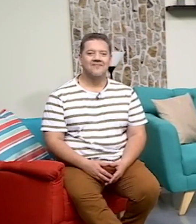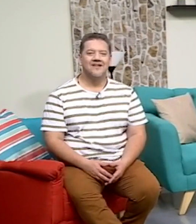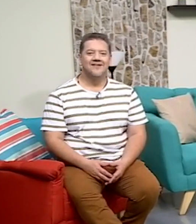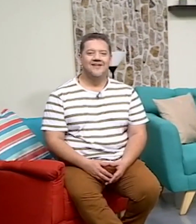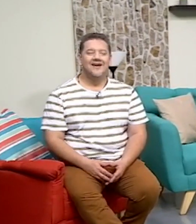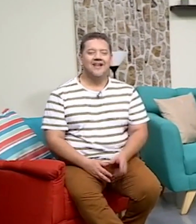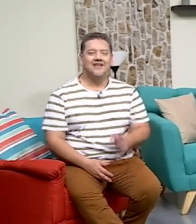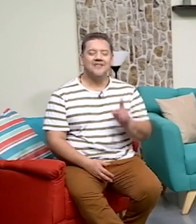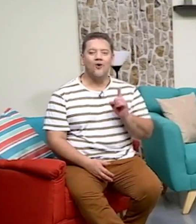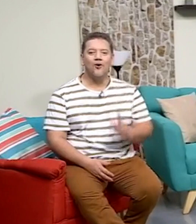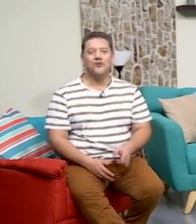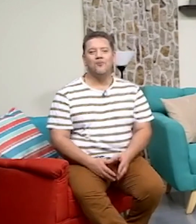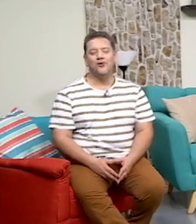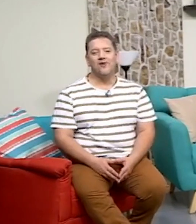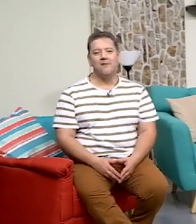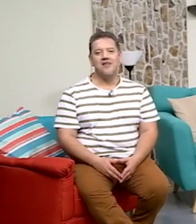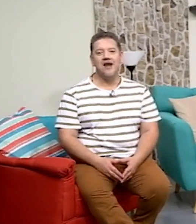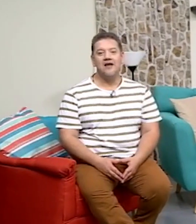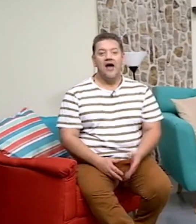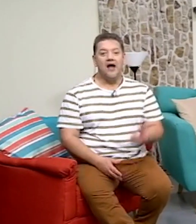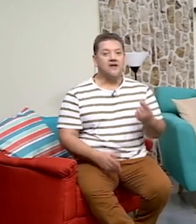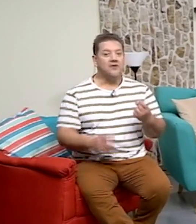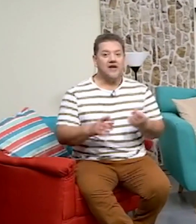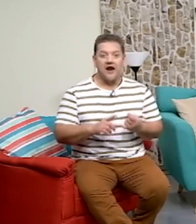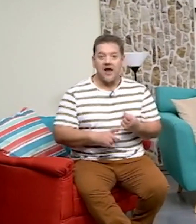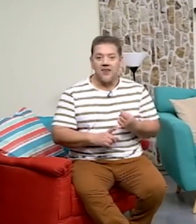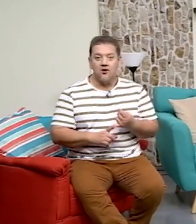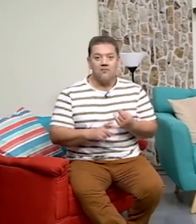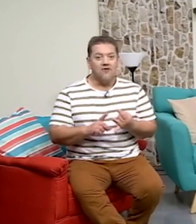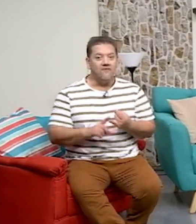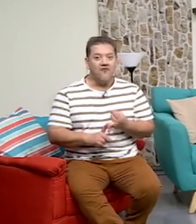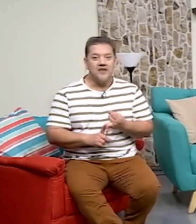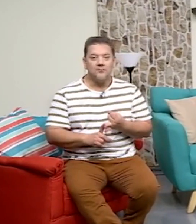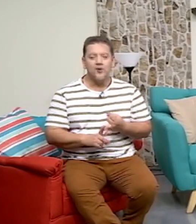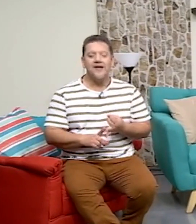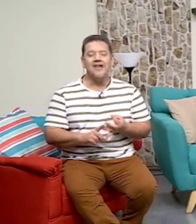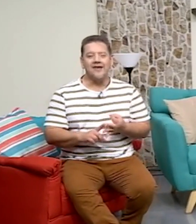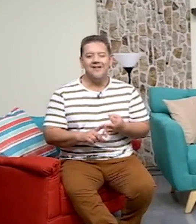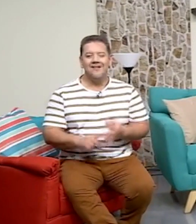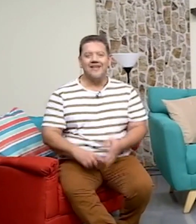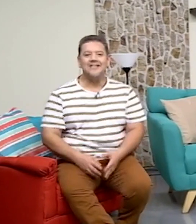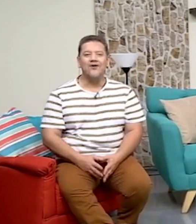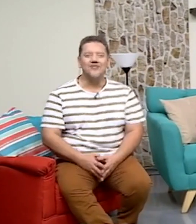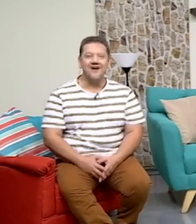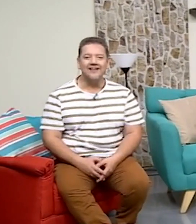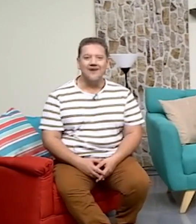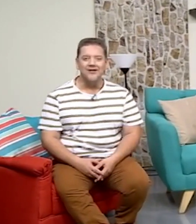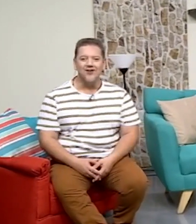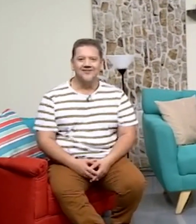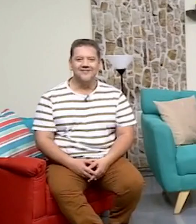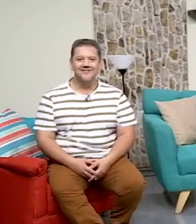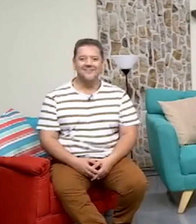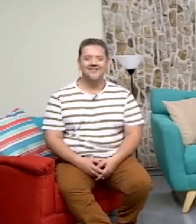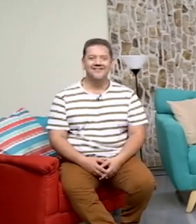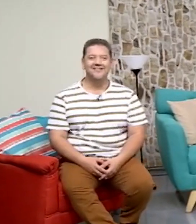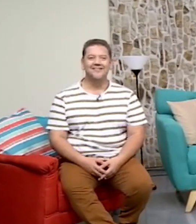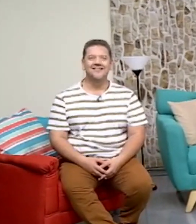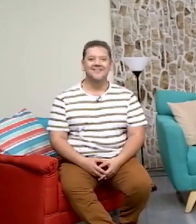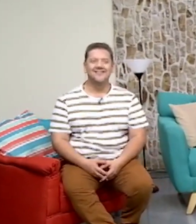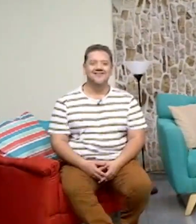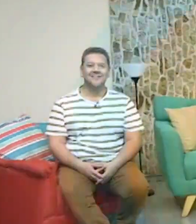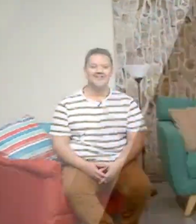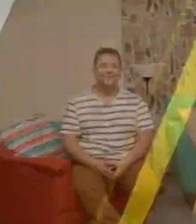para ustedes mañana. Así es, 8 en punto de la mañana, a través de la radio, el Facebook y aquí, 13 Costa Rica Televisión.